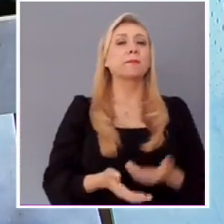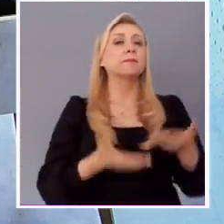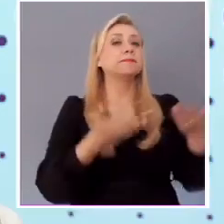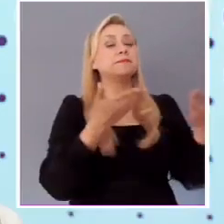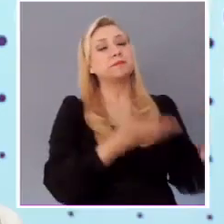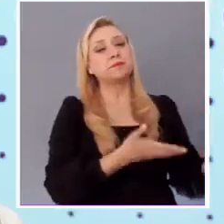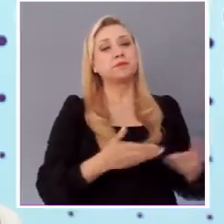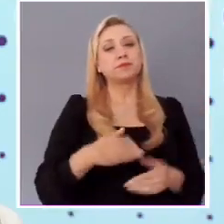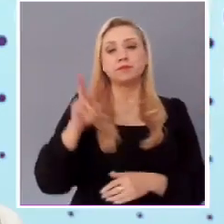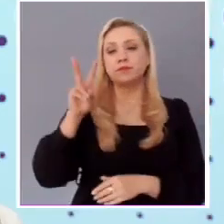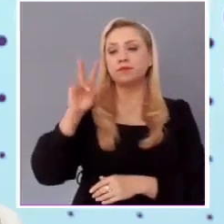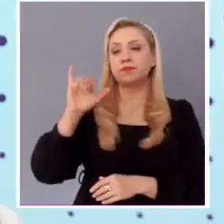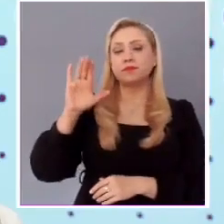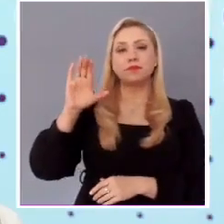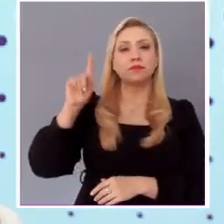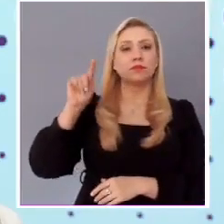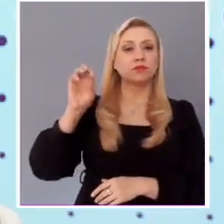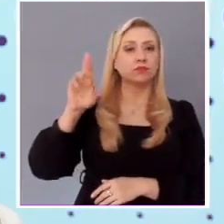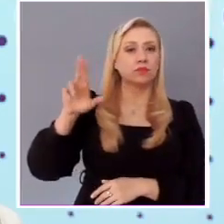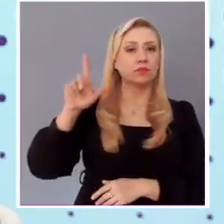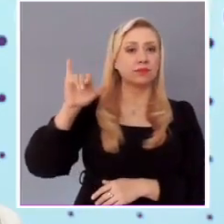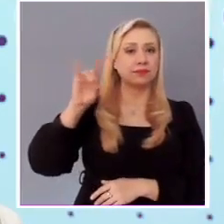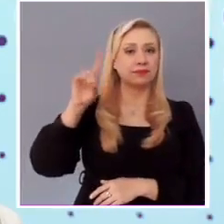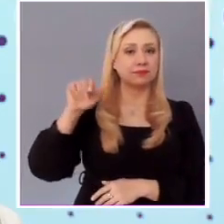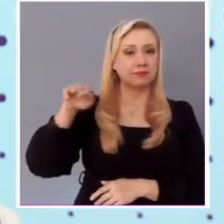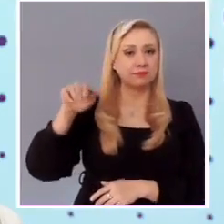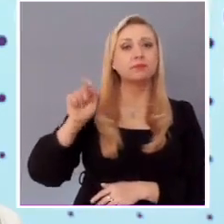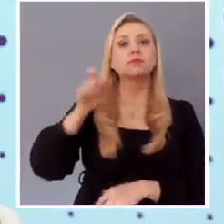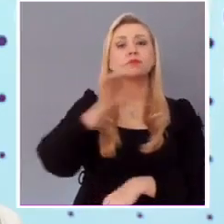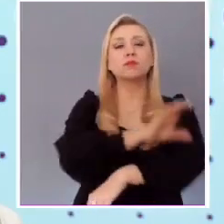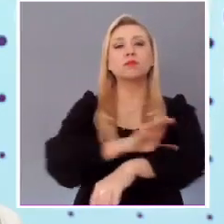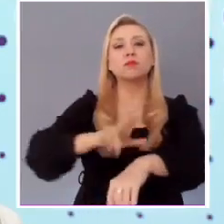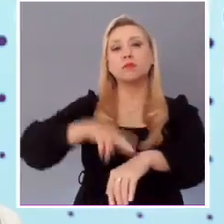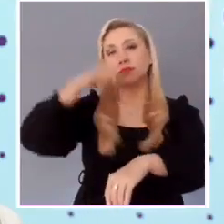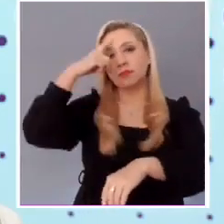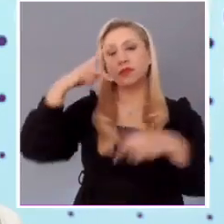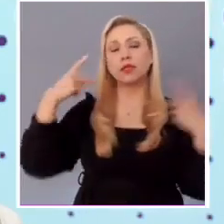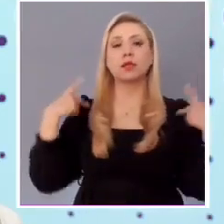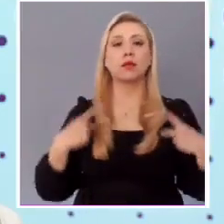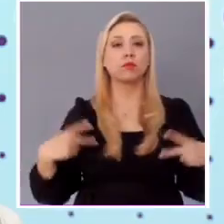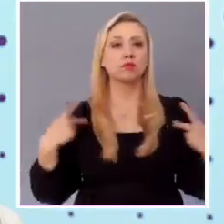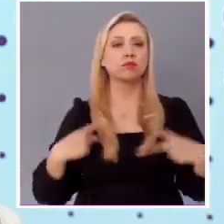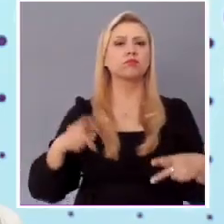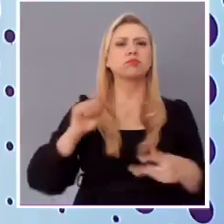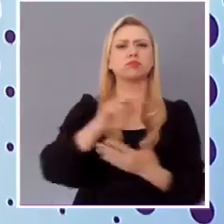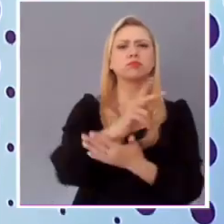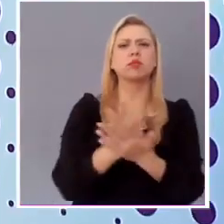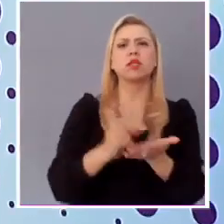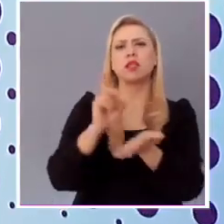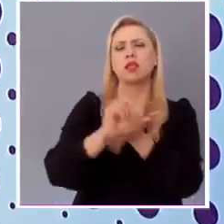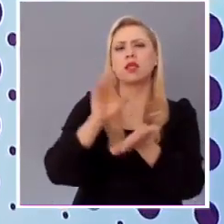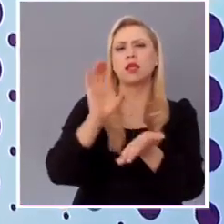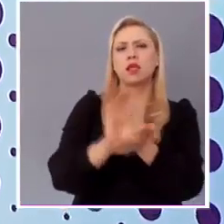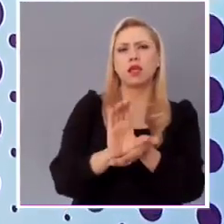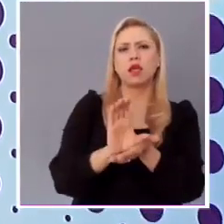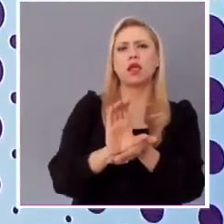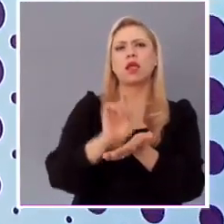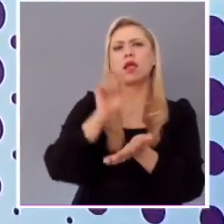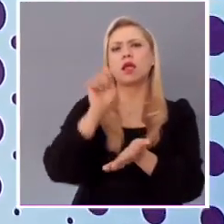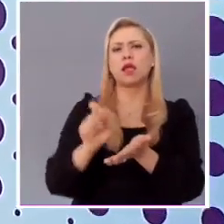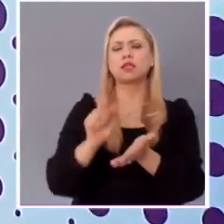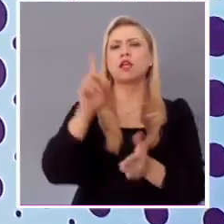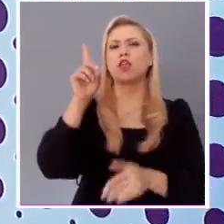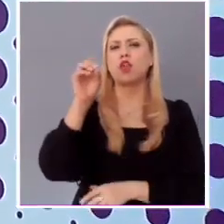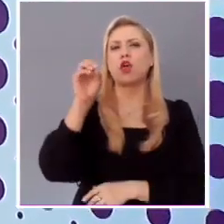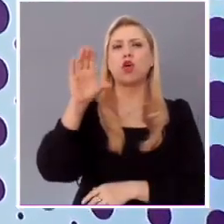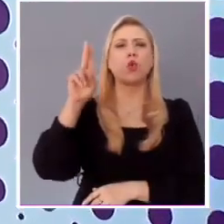Lizama, quien es actualmente coordinador del equipo de personas facilitadoras del programa Discapacidad y Justicia de Documenta, activista